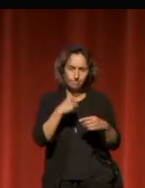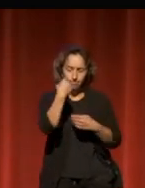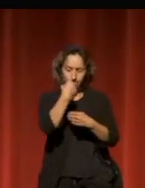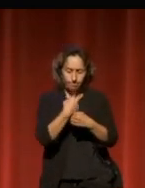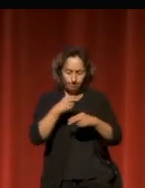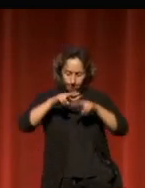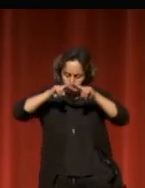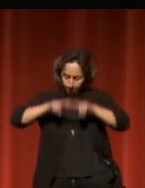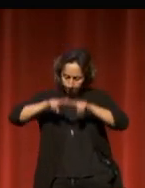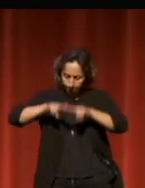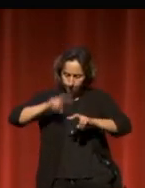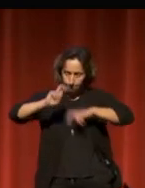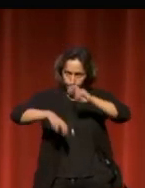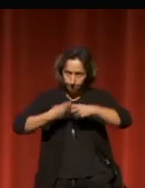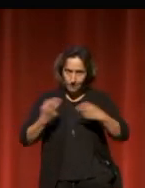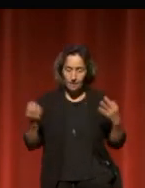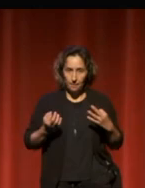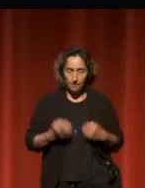Creo